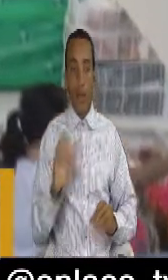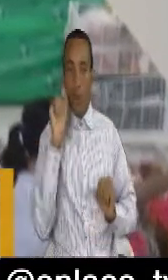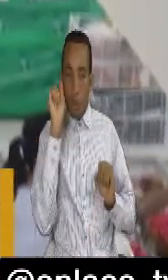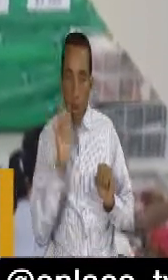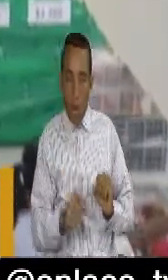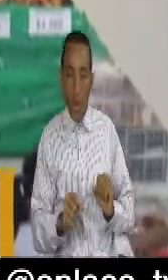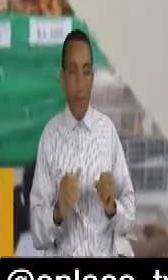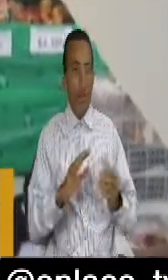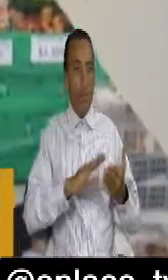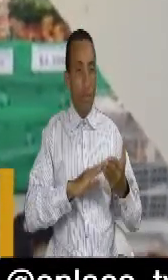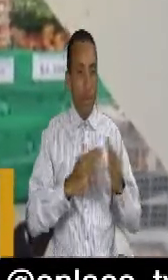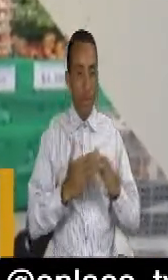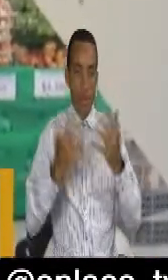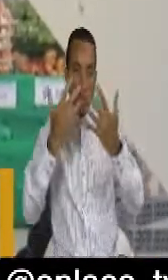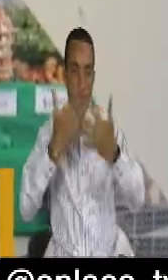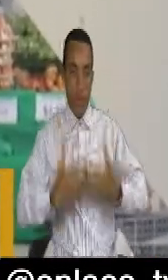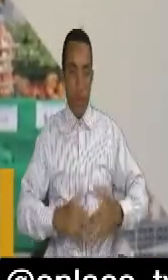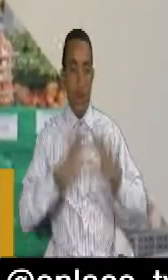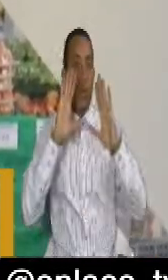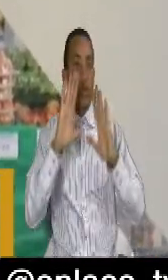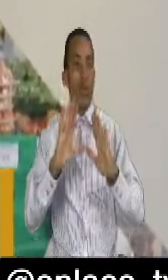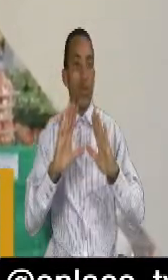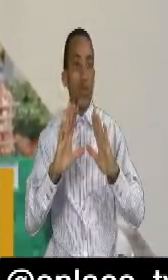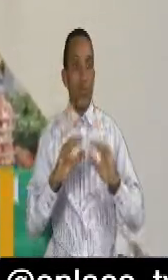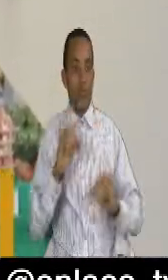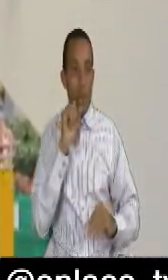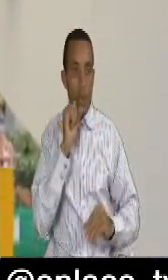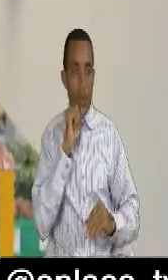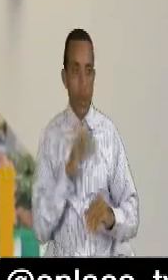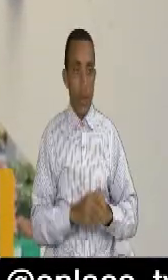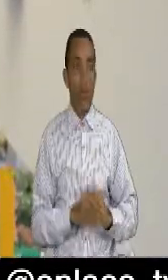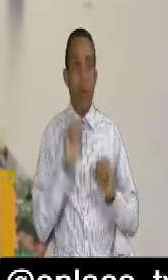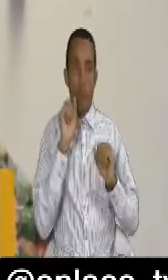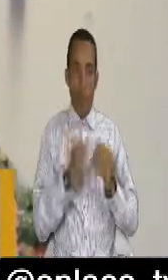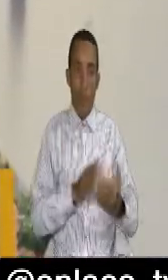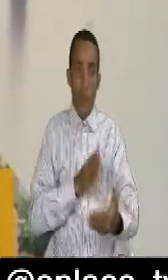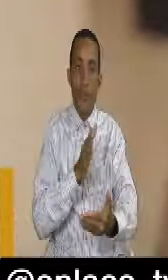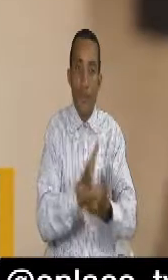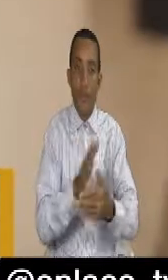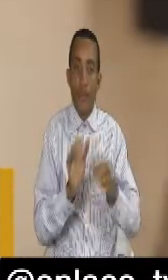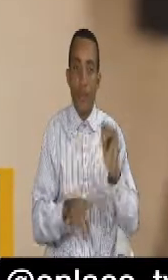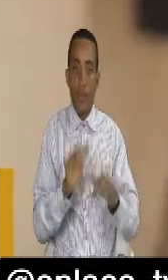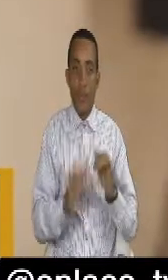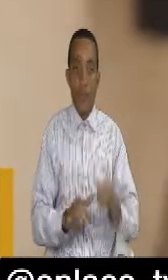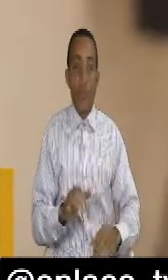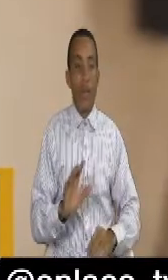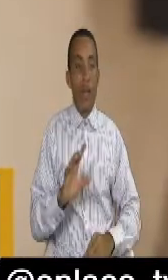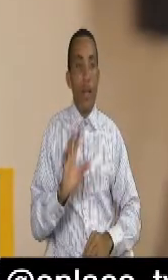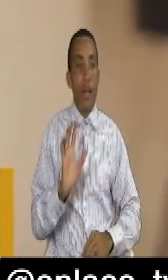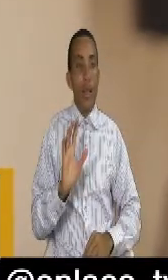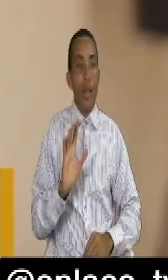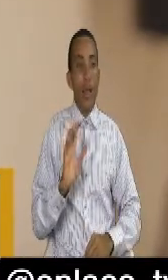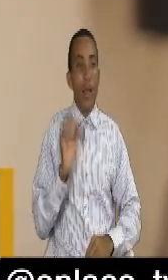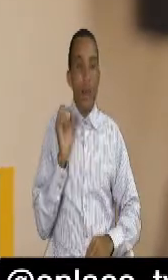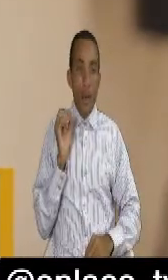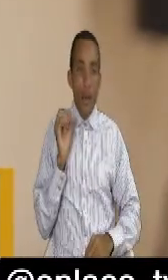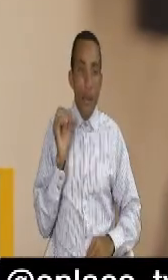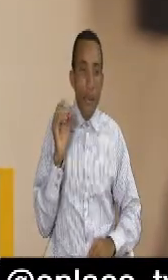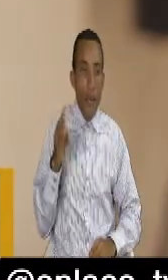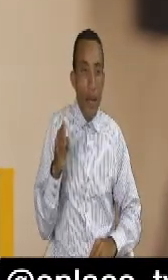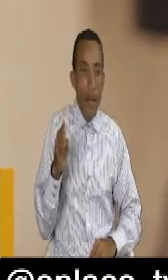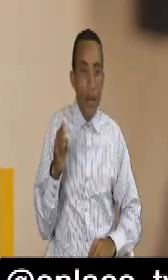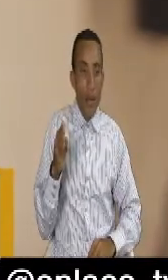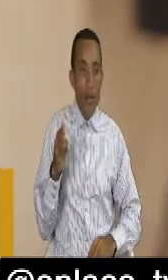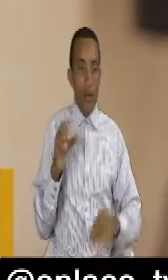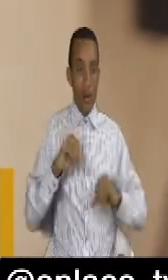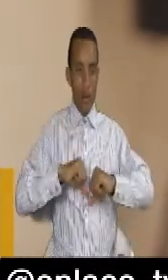con la empresa 100% barranqueña. Puede acercarse a las oficinas del Banco Bogotá, piden el servicio a la tarjeta, o